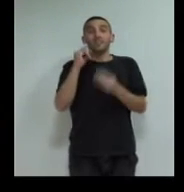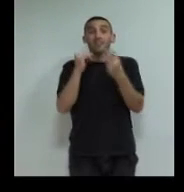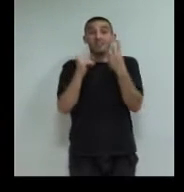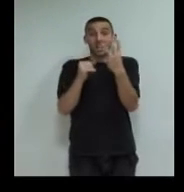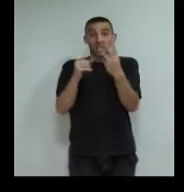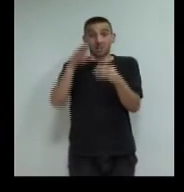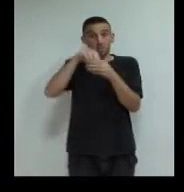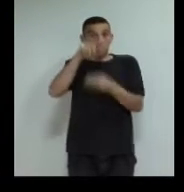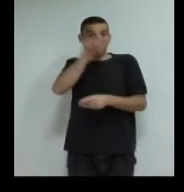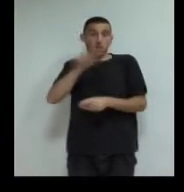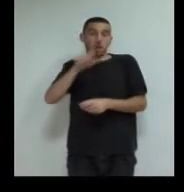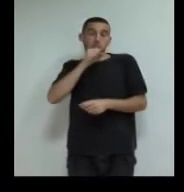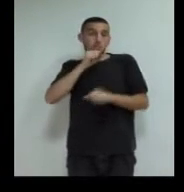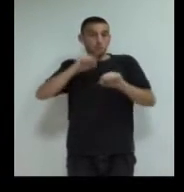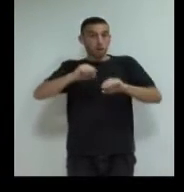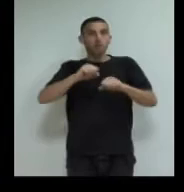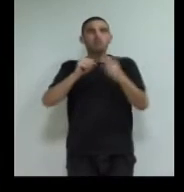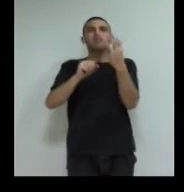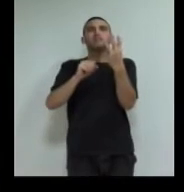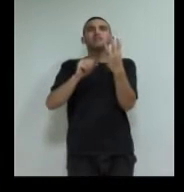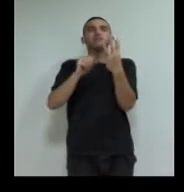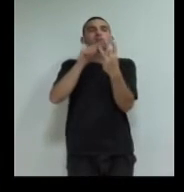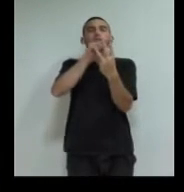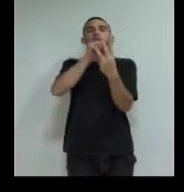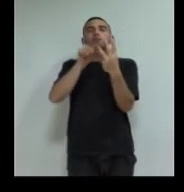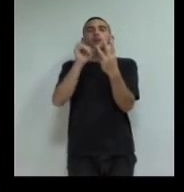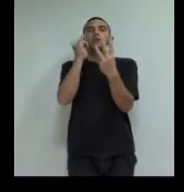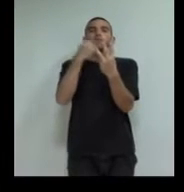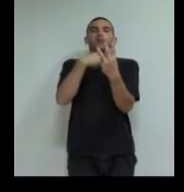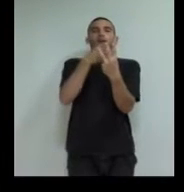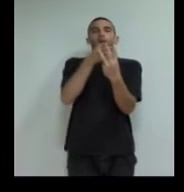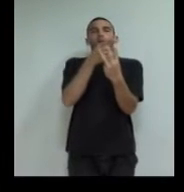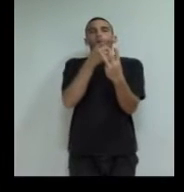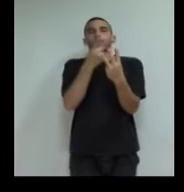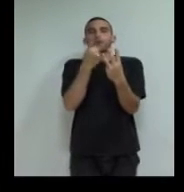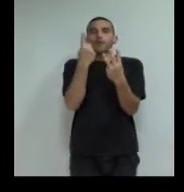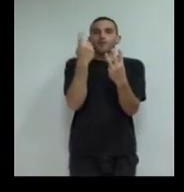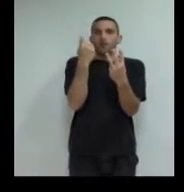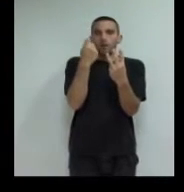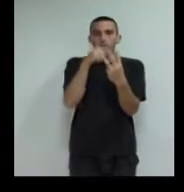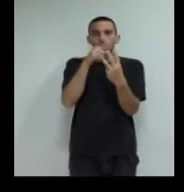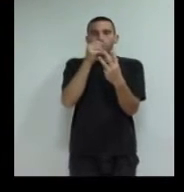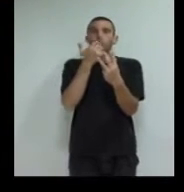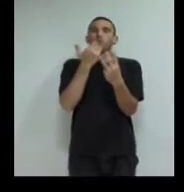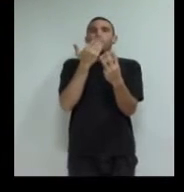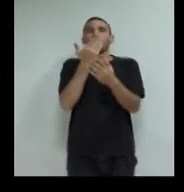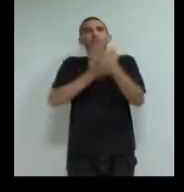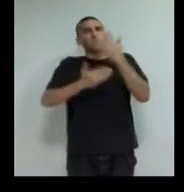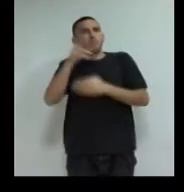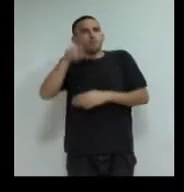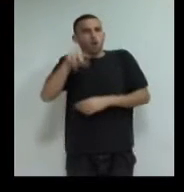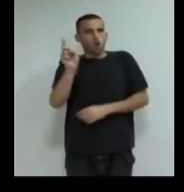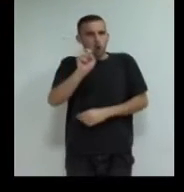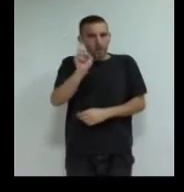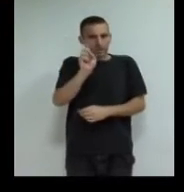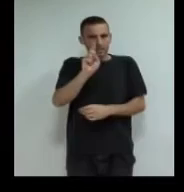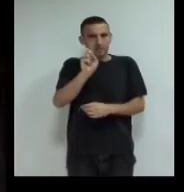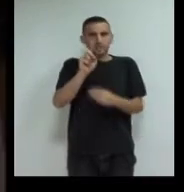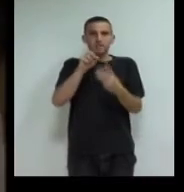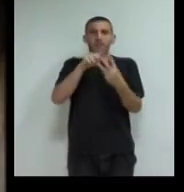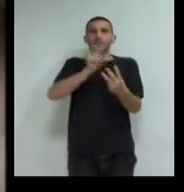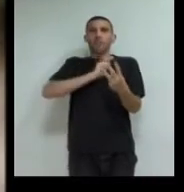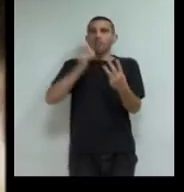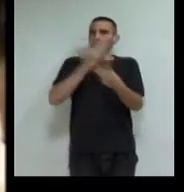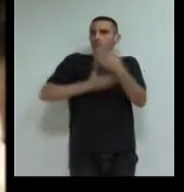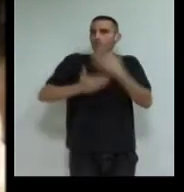tres, digamos, mermas que no son discapacidades, o sea, no son discapacitantes, pero